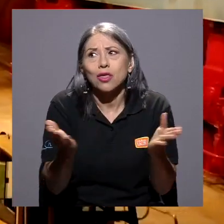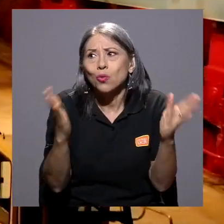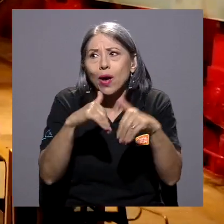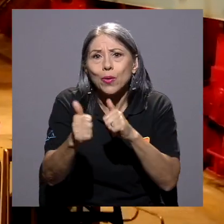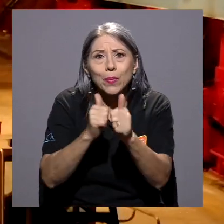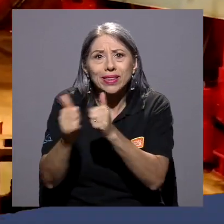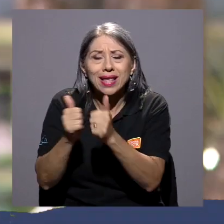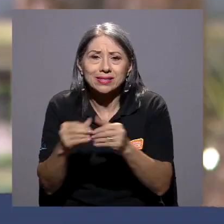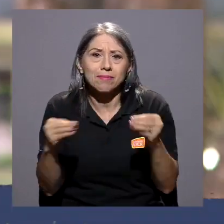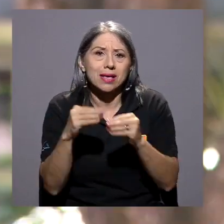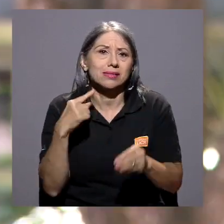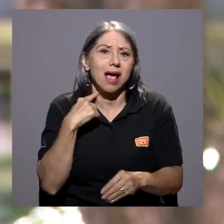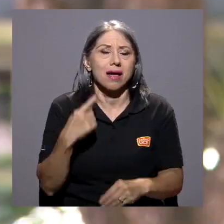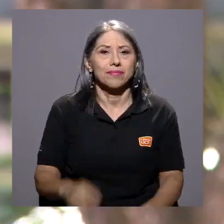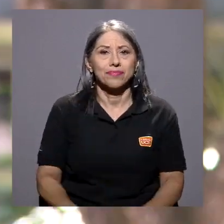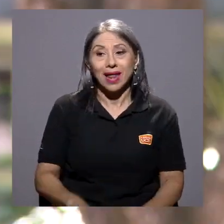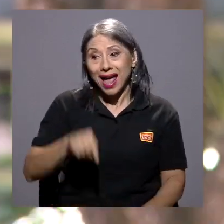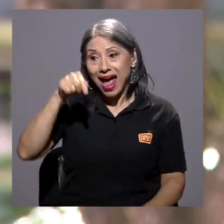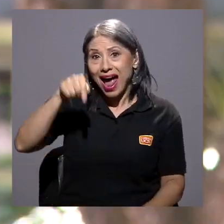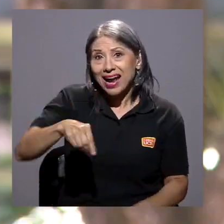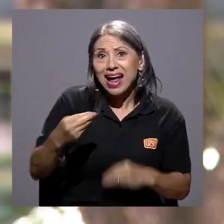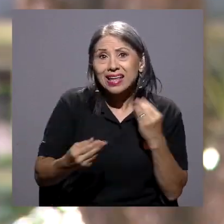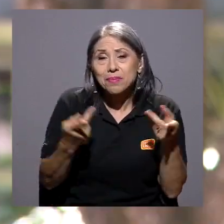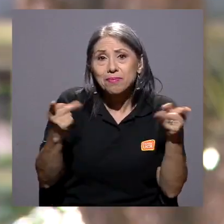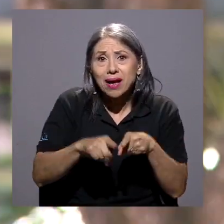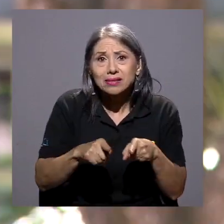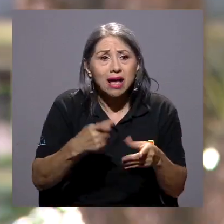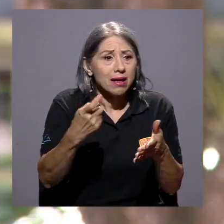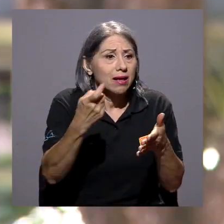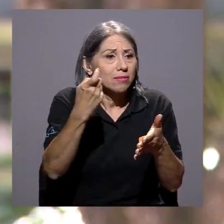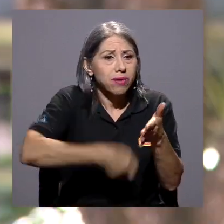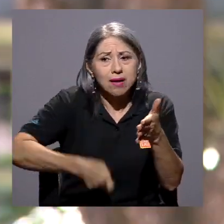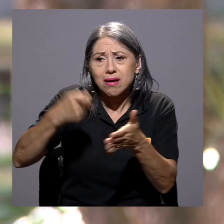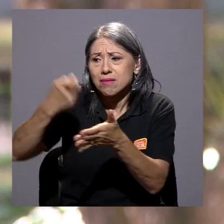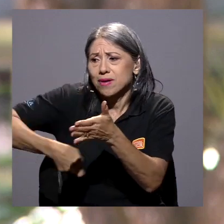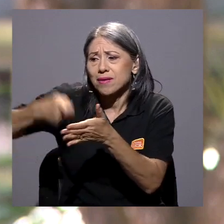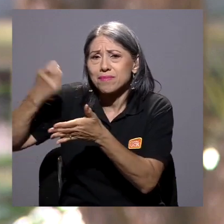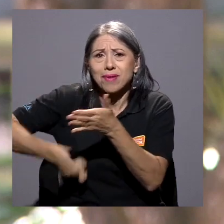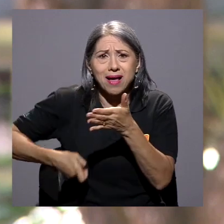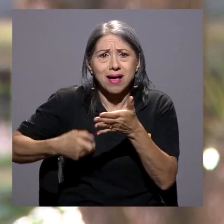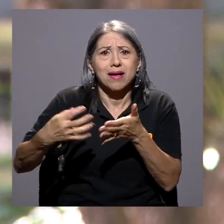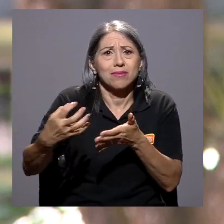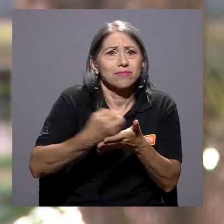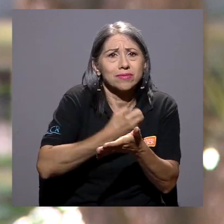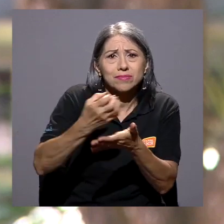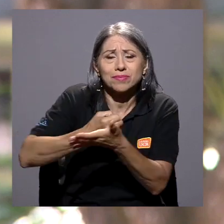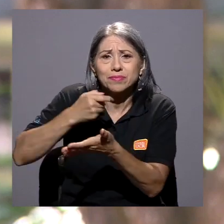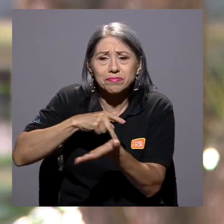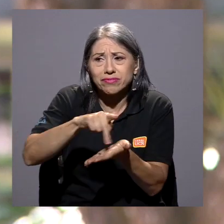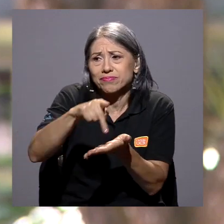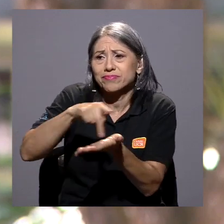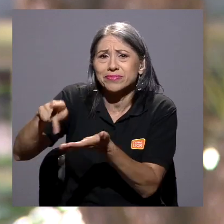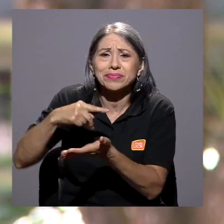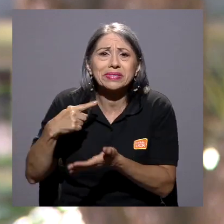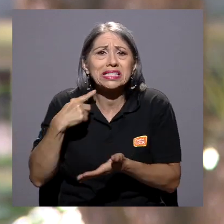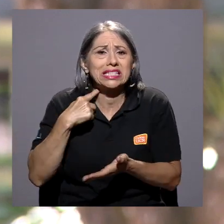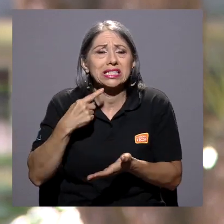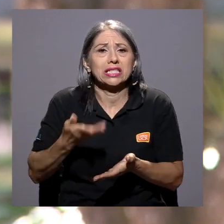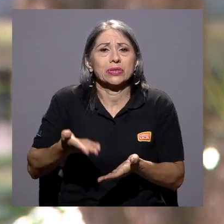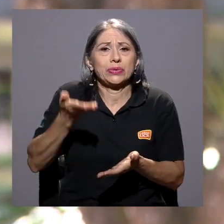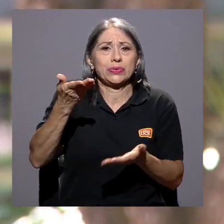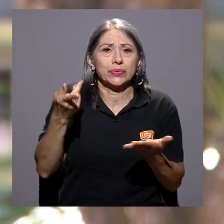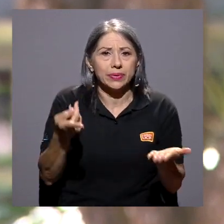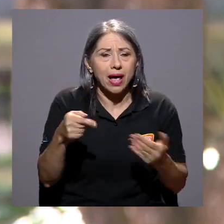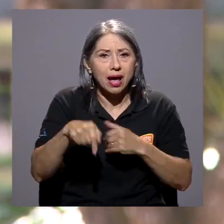de competencia en el mercado. Tenemos un efecto impositivo, tenemos aranceles elevados en algunos productos de importación, y eso también genera un efecto